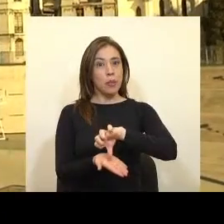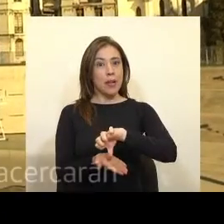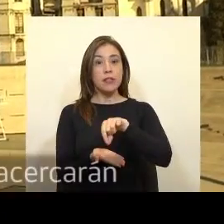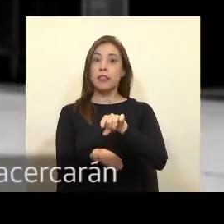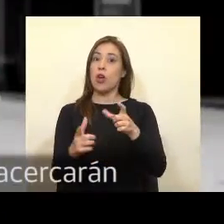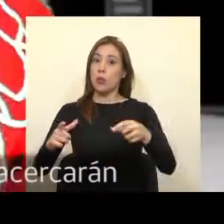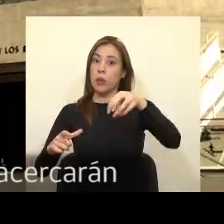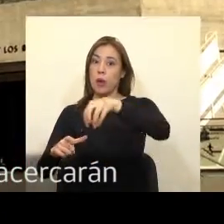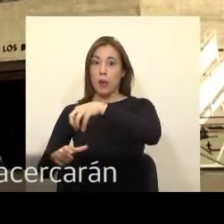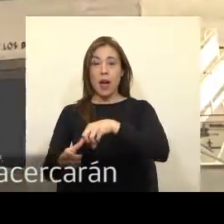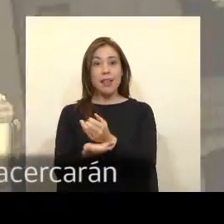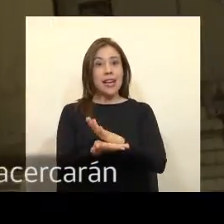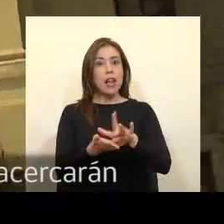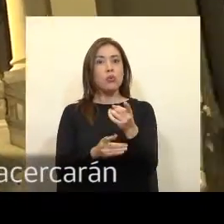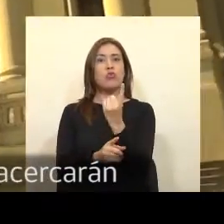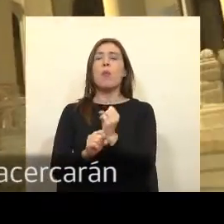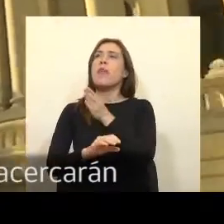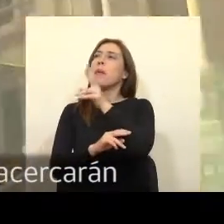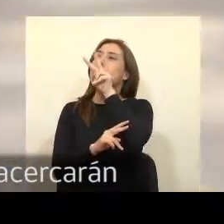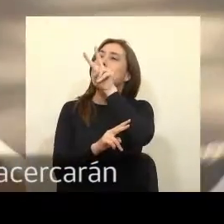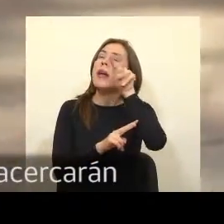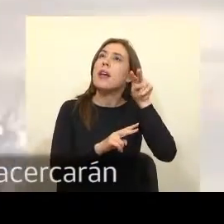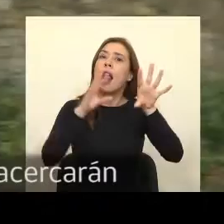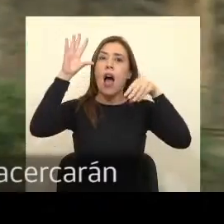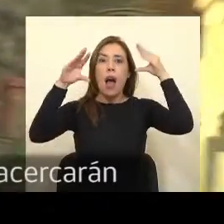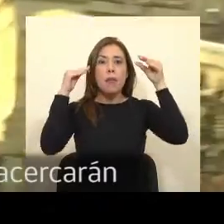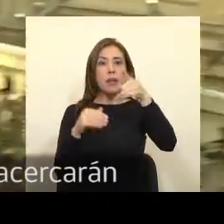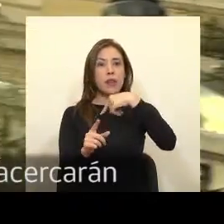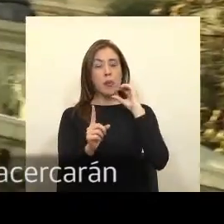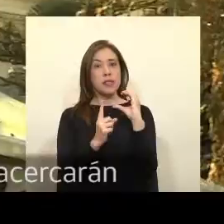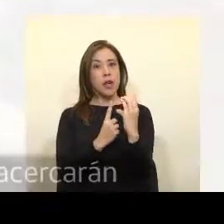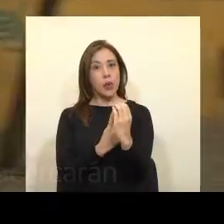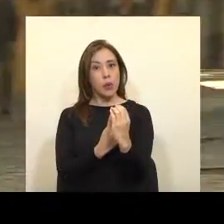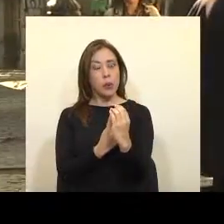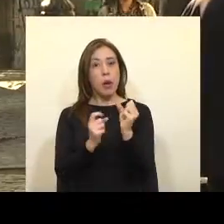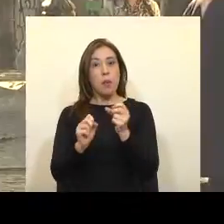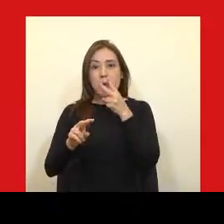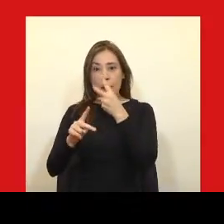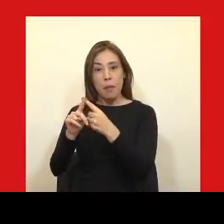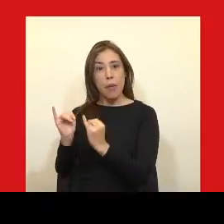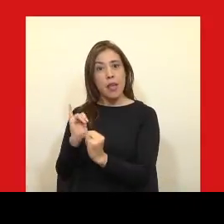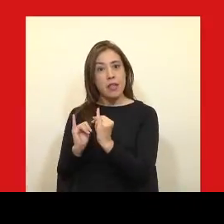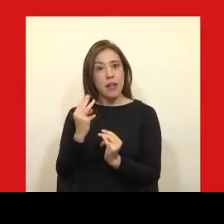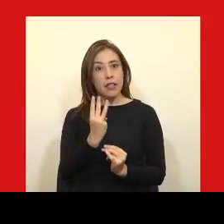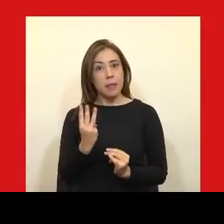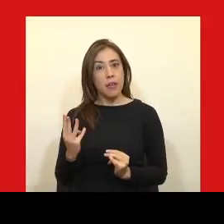país. Son circuitos gratuitos y autoguiados que te acercarán a nuestra cultura. Ingresa